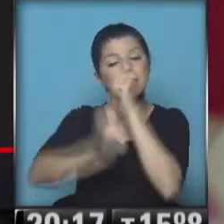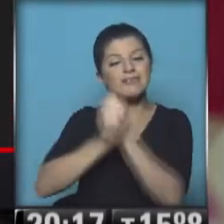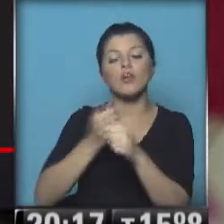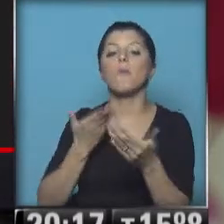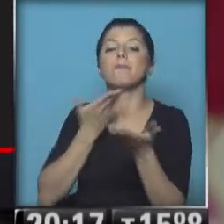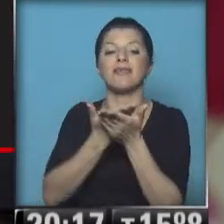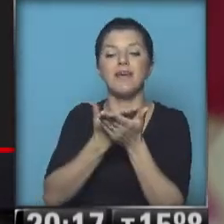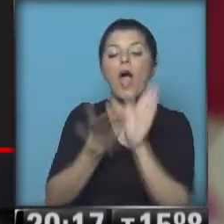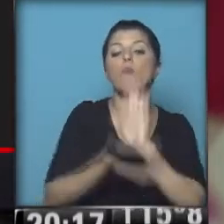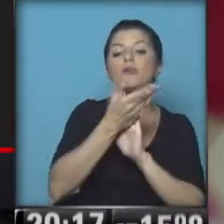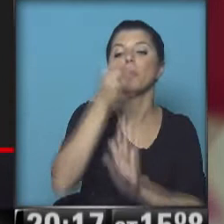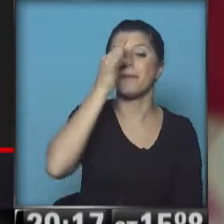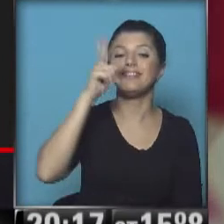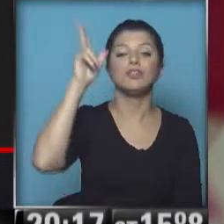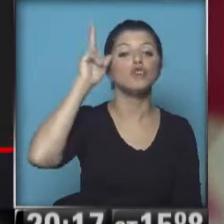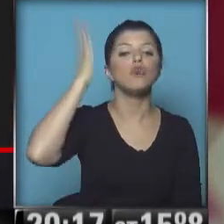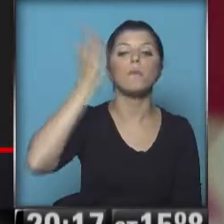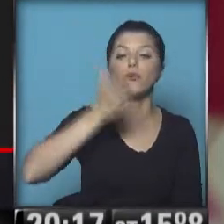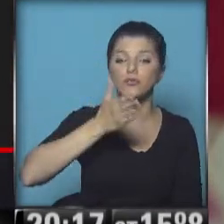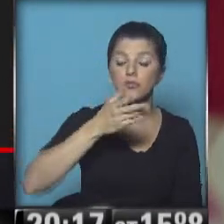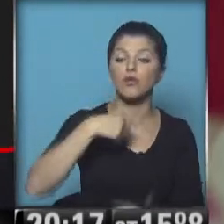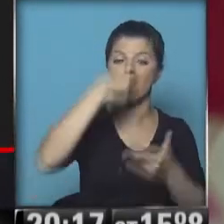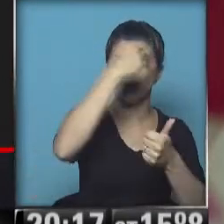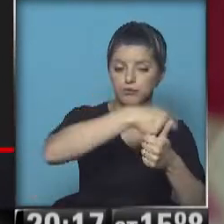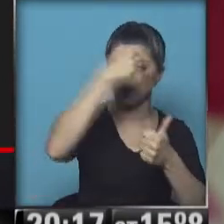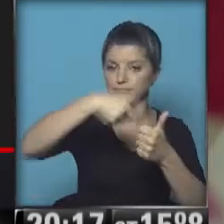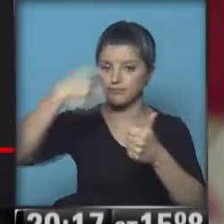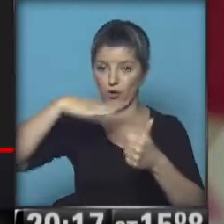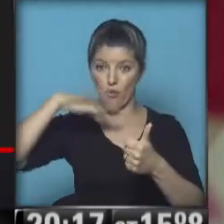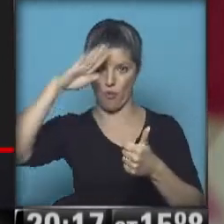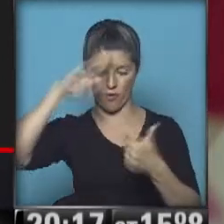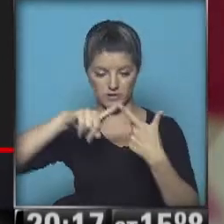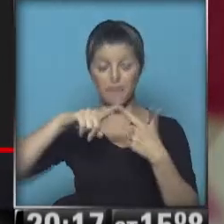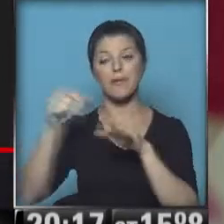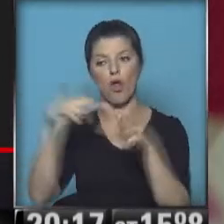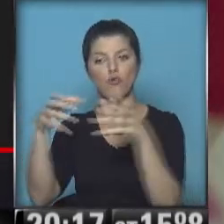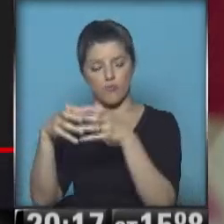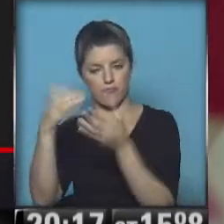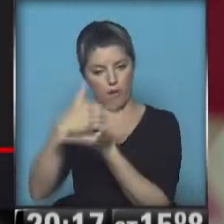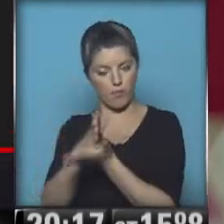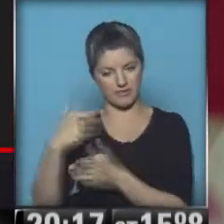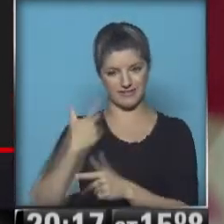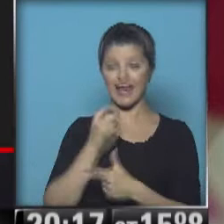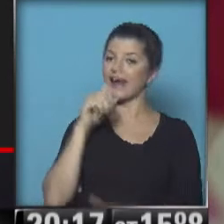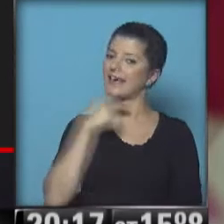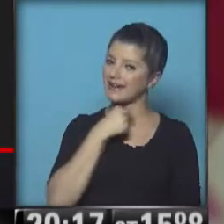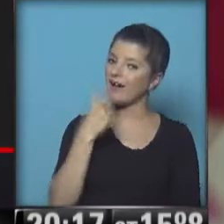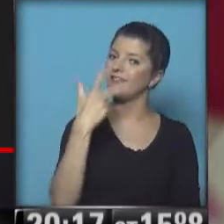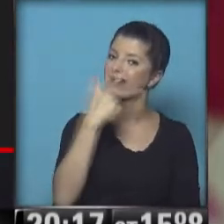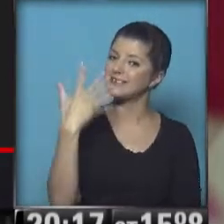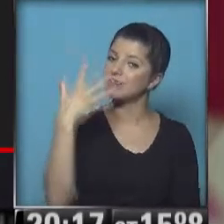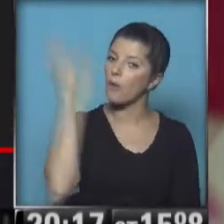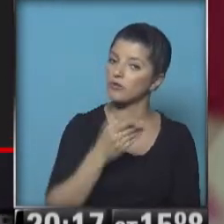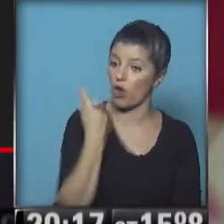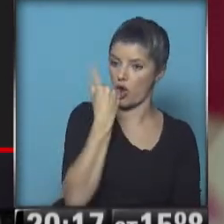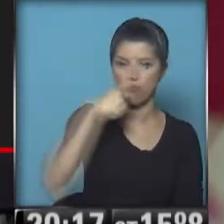del 28% en cuotas. El sector sindical planteaba un aumento del 35% en